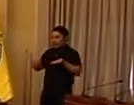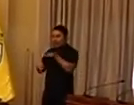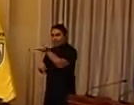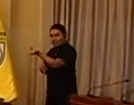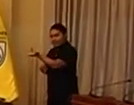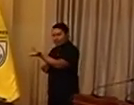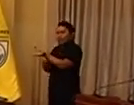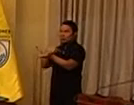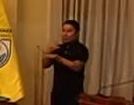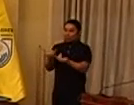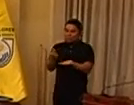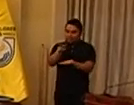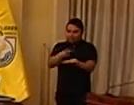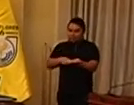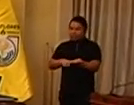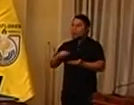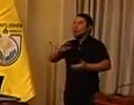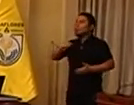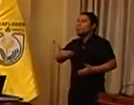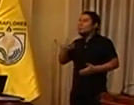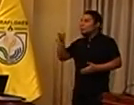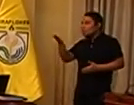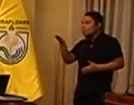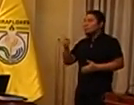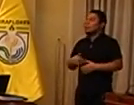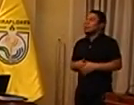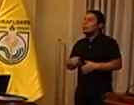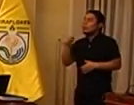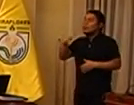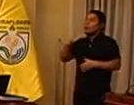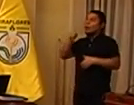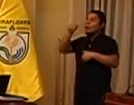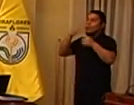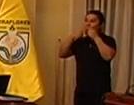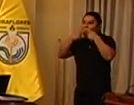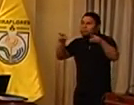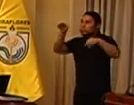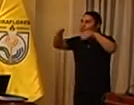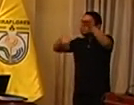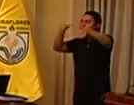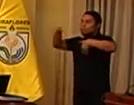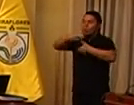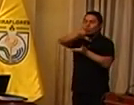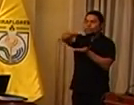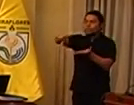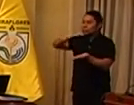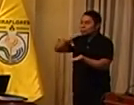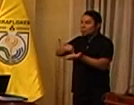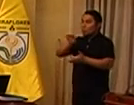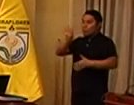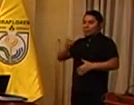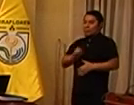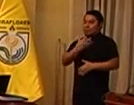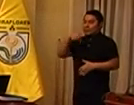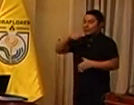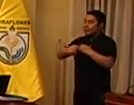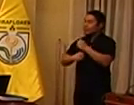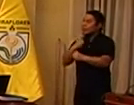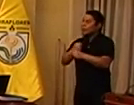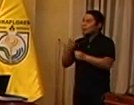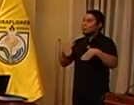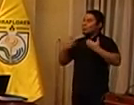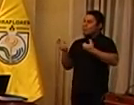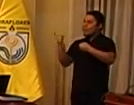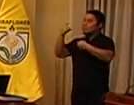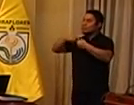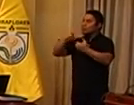Ambiente. Estimada señora Gomero, en referencia a la convocatoria de ciudades cerrada el 4 de mayo de este año para participar